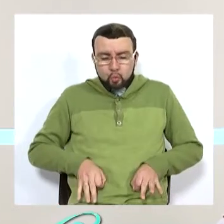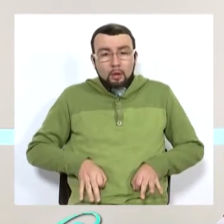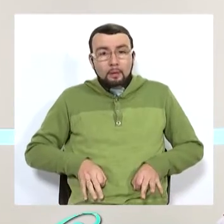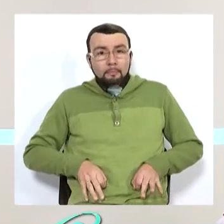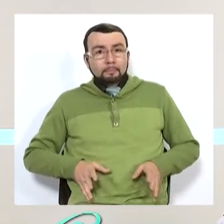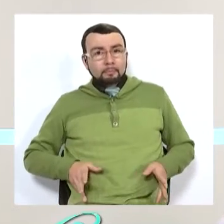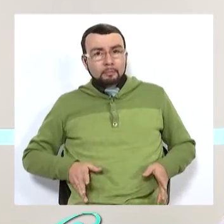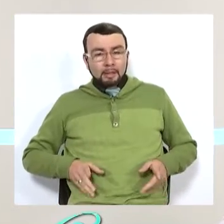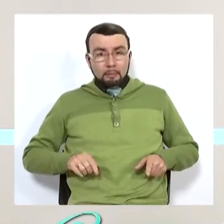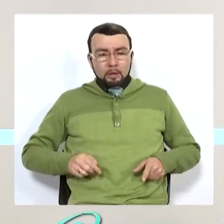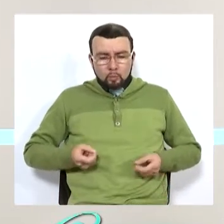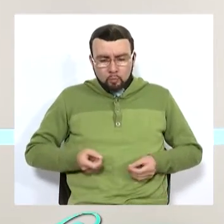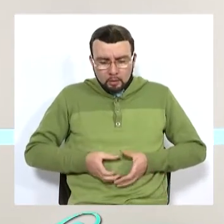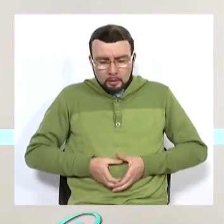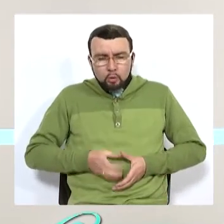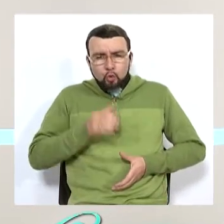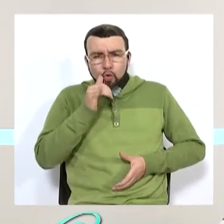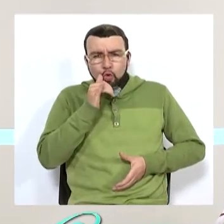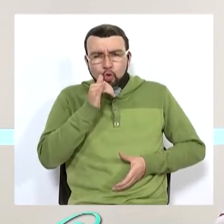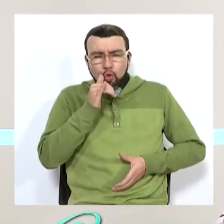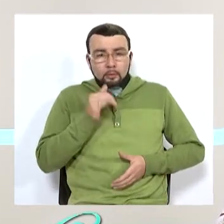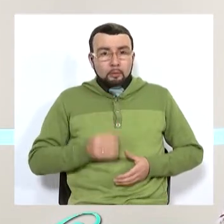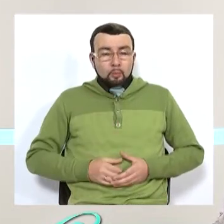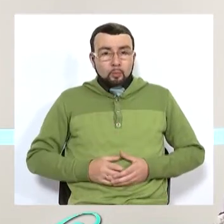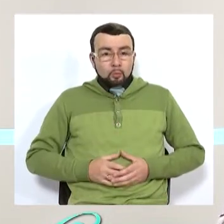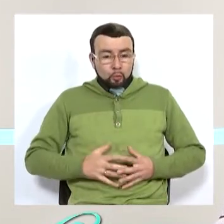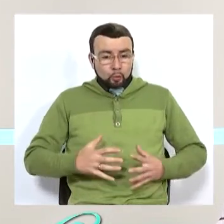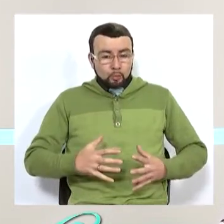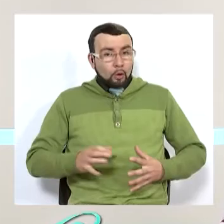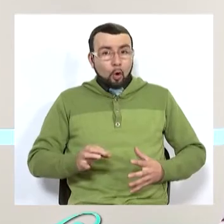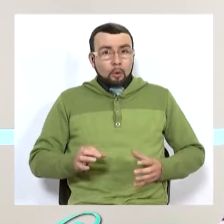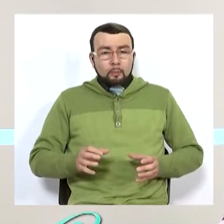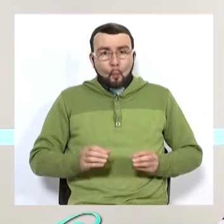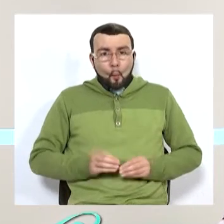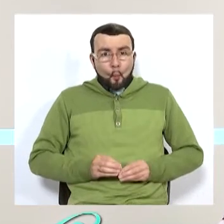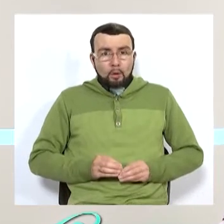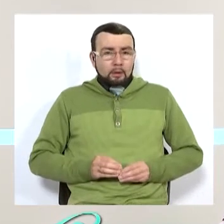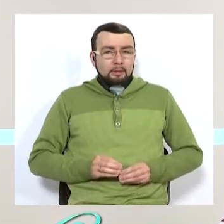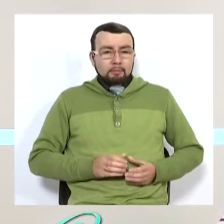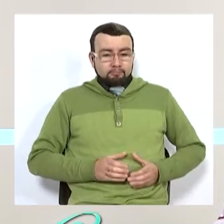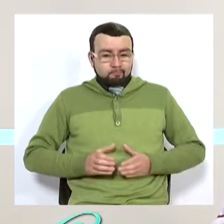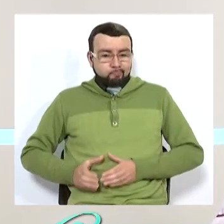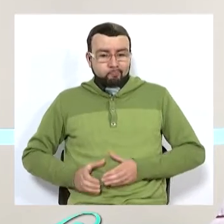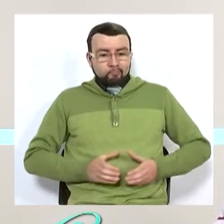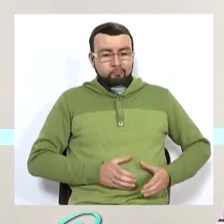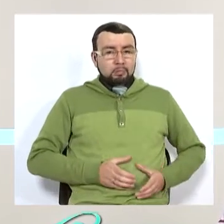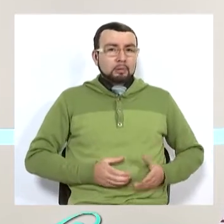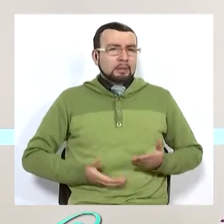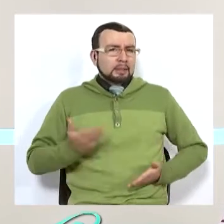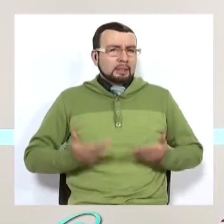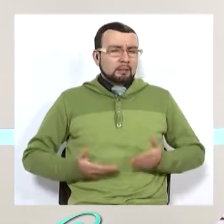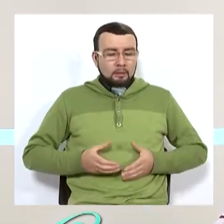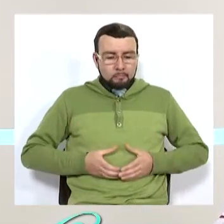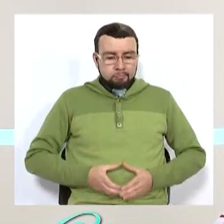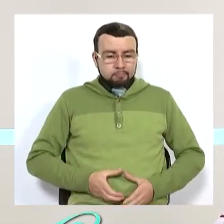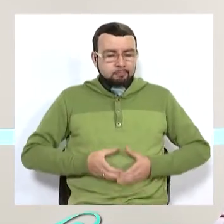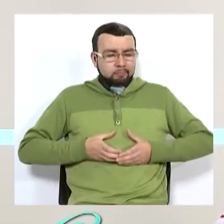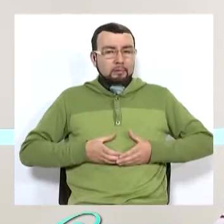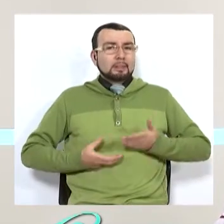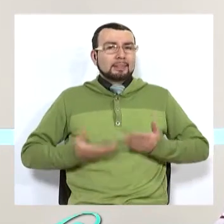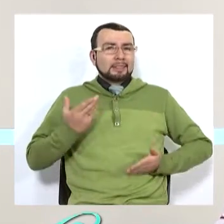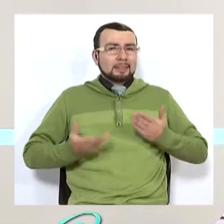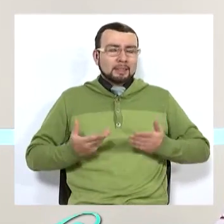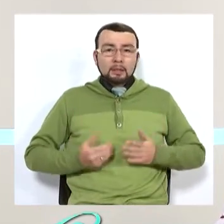esta parte de la vejiga, cuando la vejiga está llena o vacía, cambia su posición, es retroperitoneal y a veces es peritoneal.